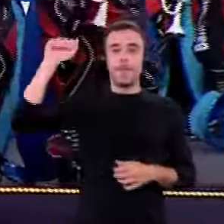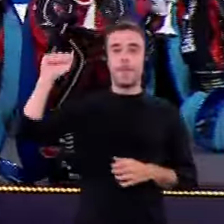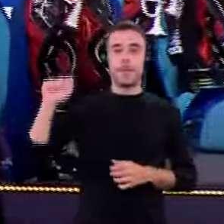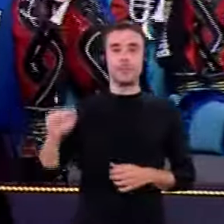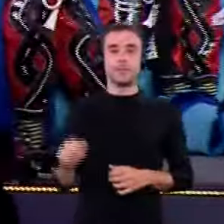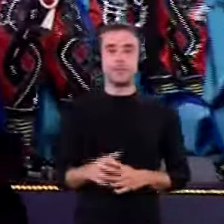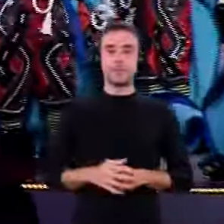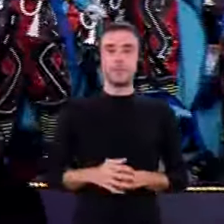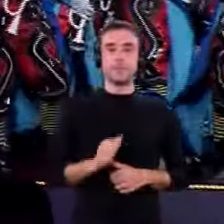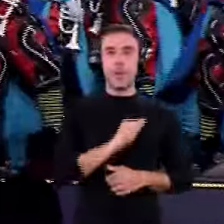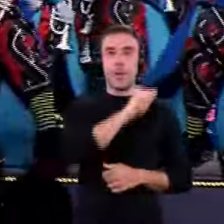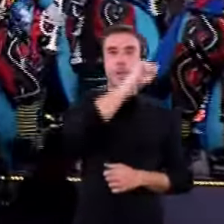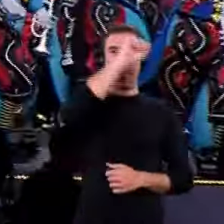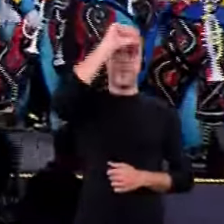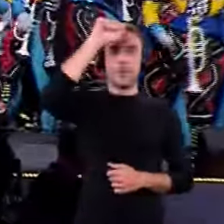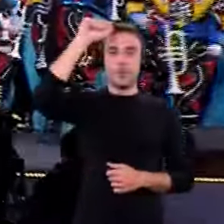Ah,